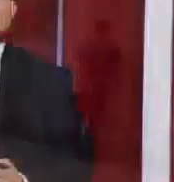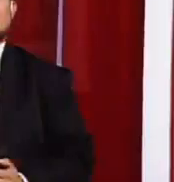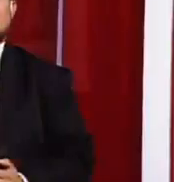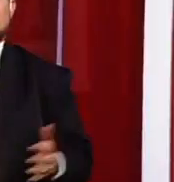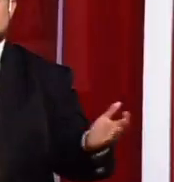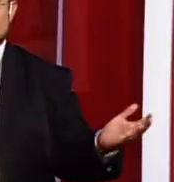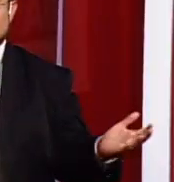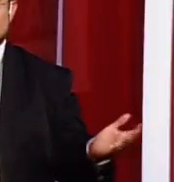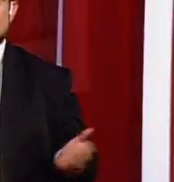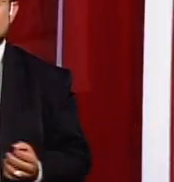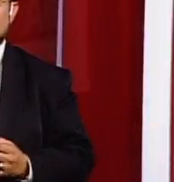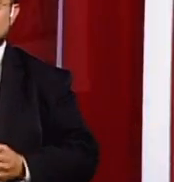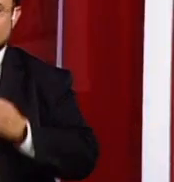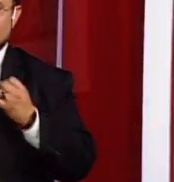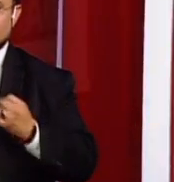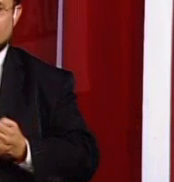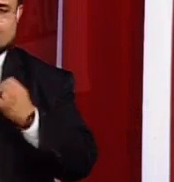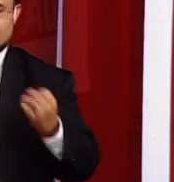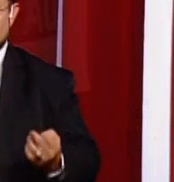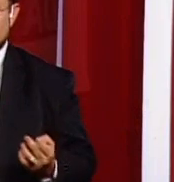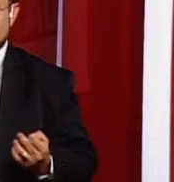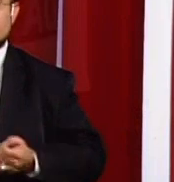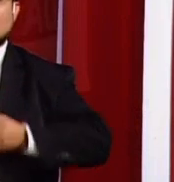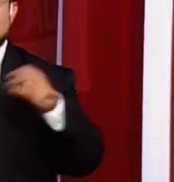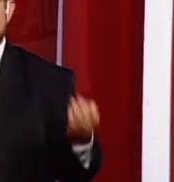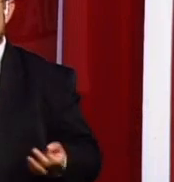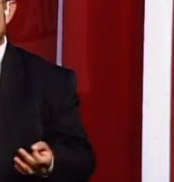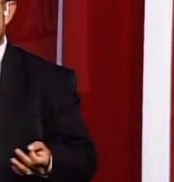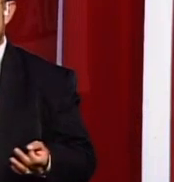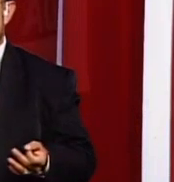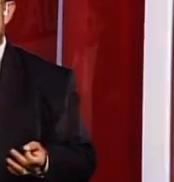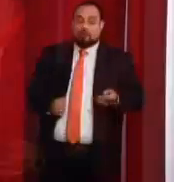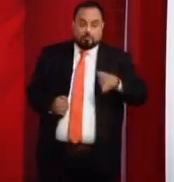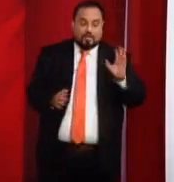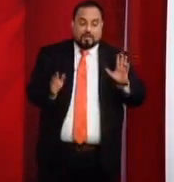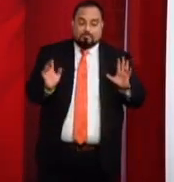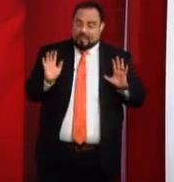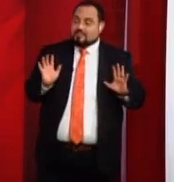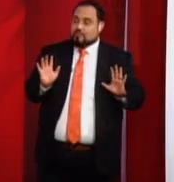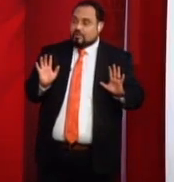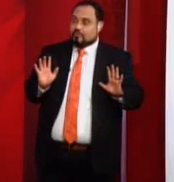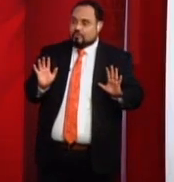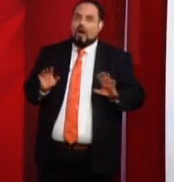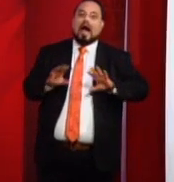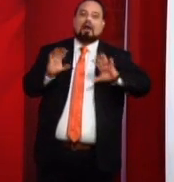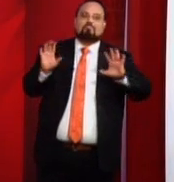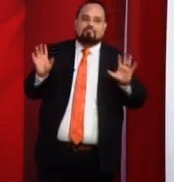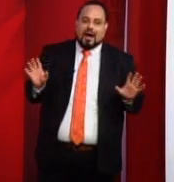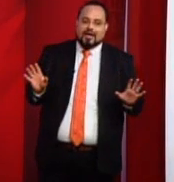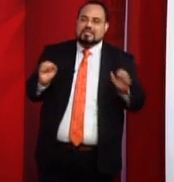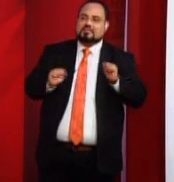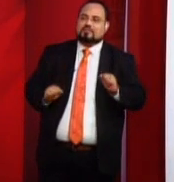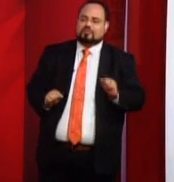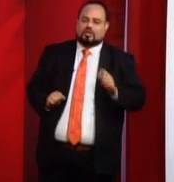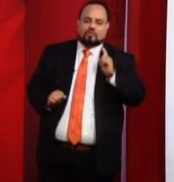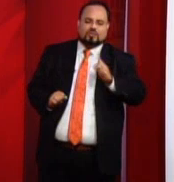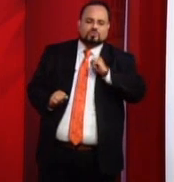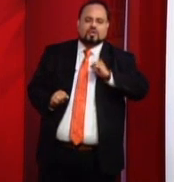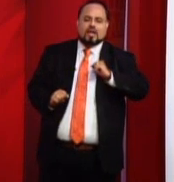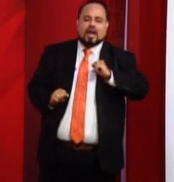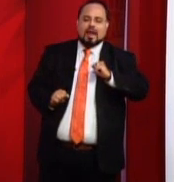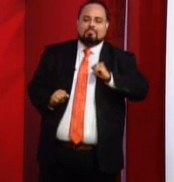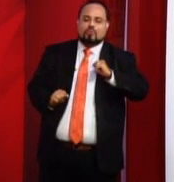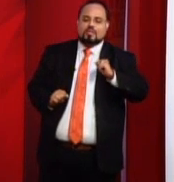bueno entonces tenemos que preguntarnos sande y televidentes cuál va a ser el panorama porque parece bueno no aparentemente